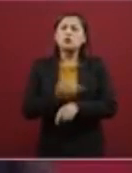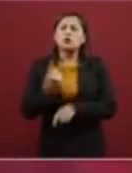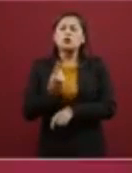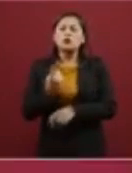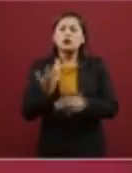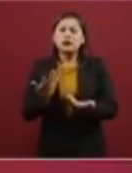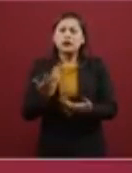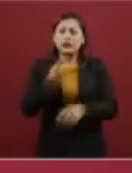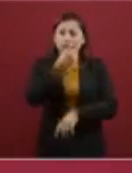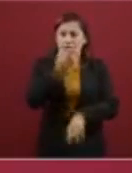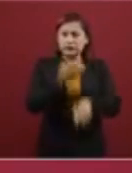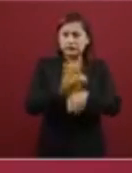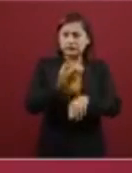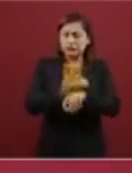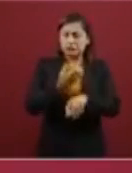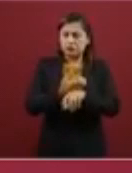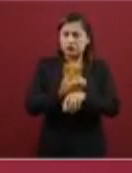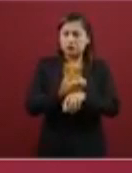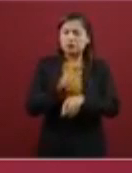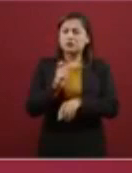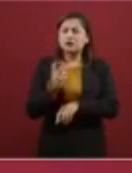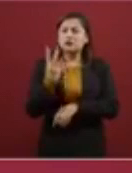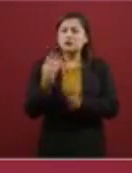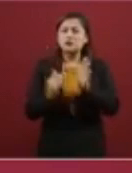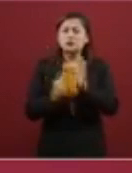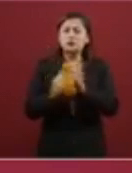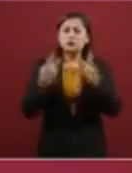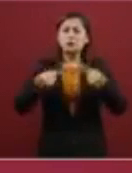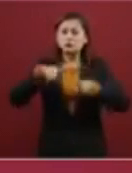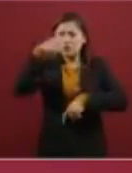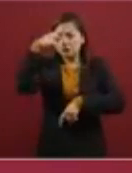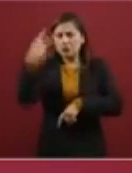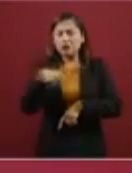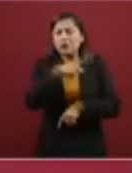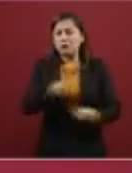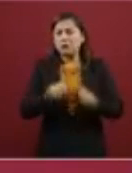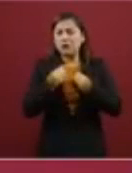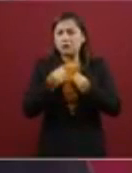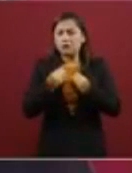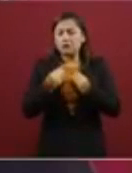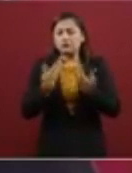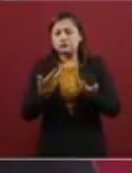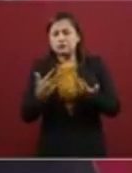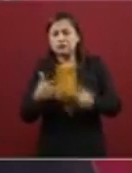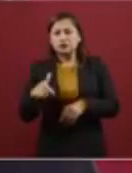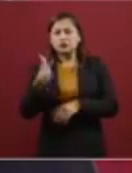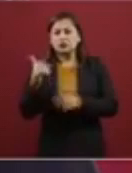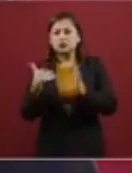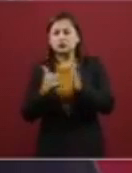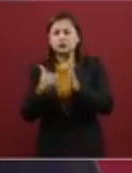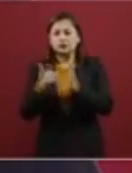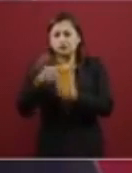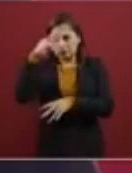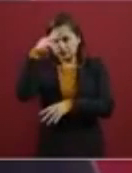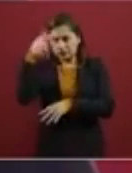Unidos 24 millones de mexicanos, 12 millones que nacieron en México y 12